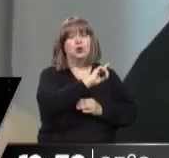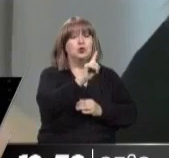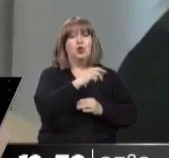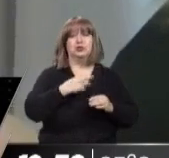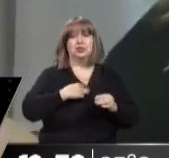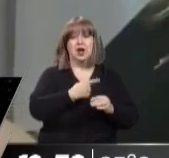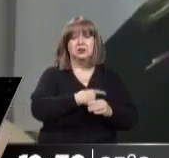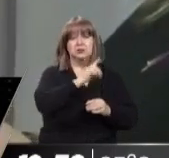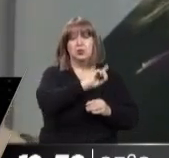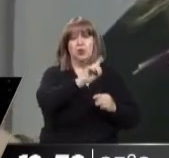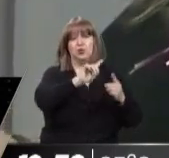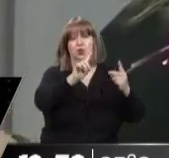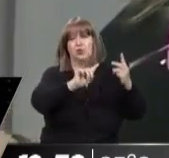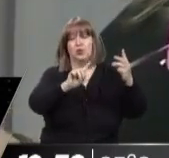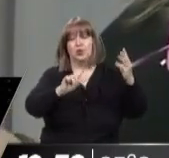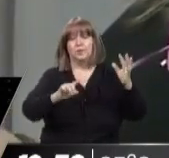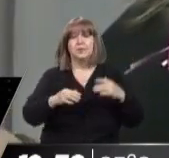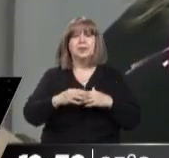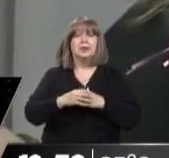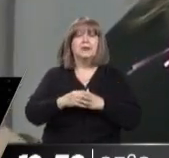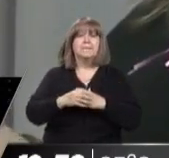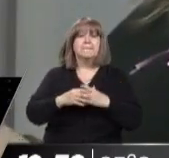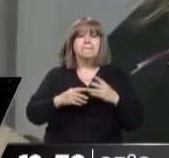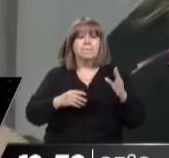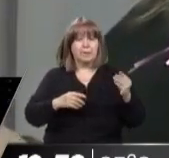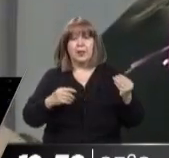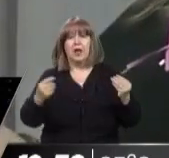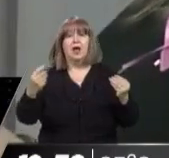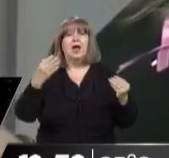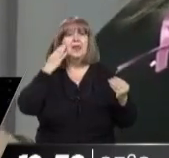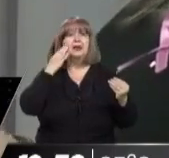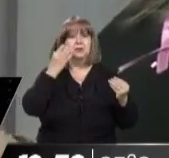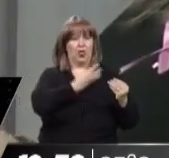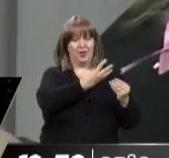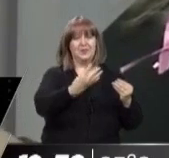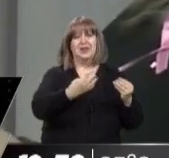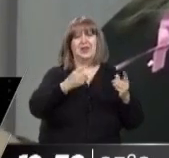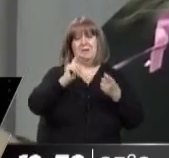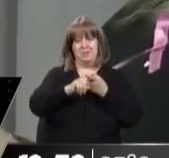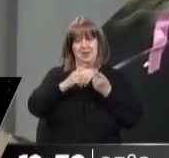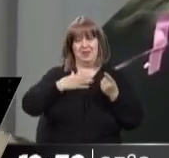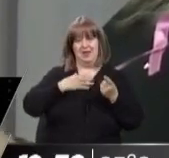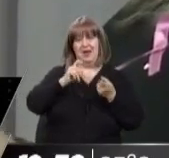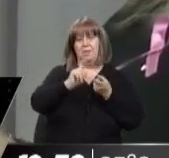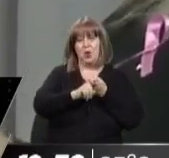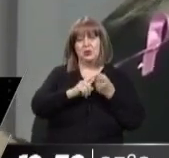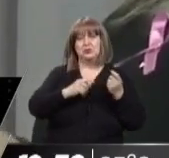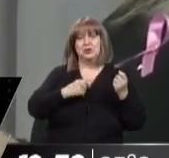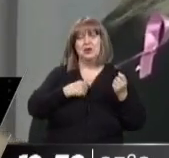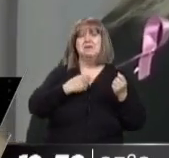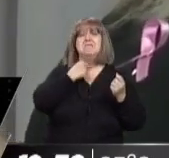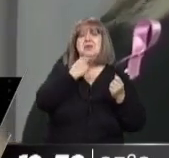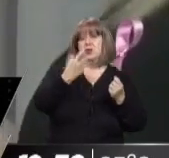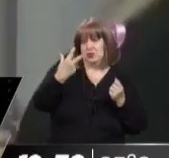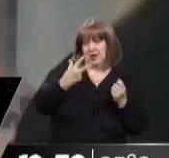qué bueno que nos podía reincorporar a mis otros tres hijos a mi esposo y a mí pero que a él no lo podían